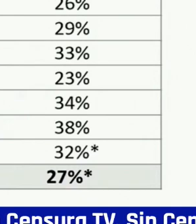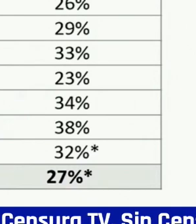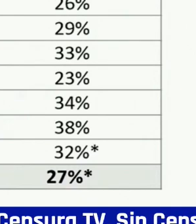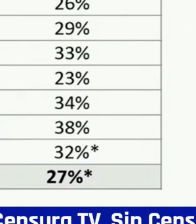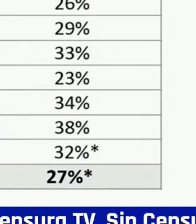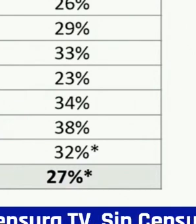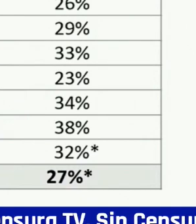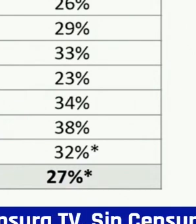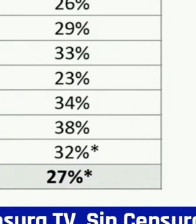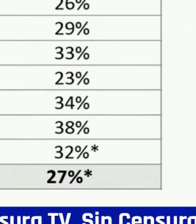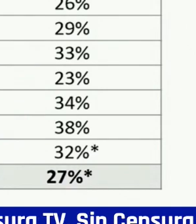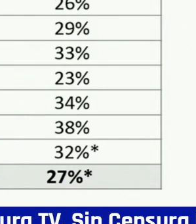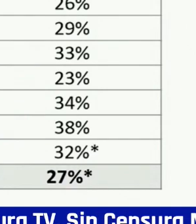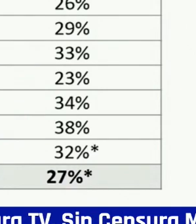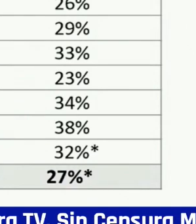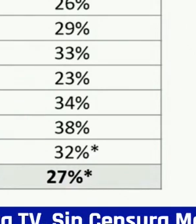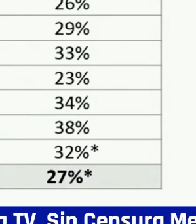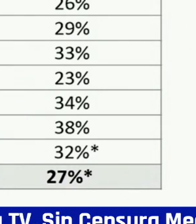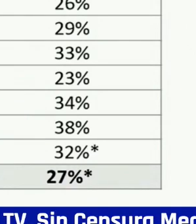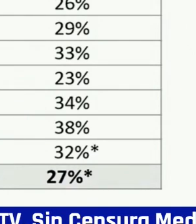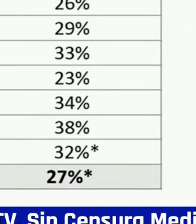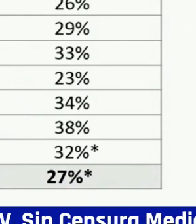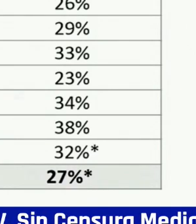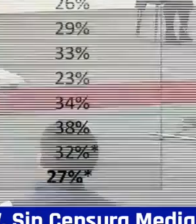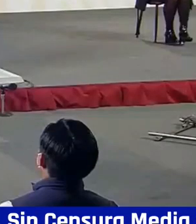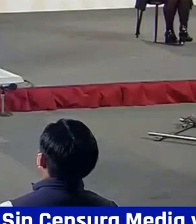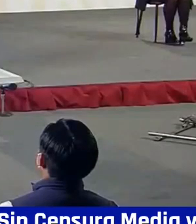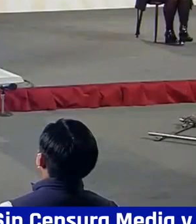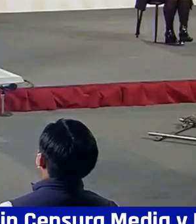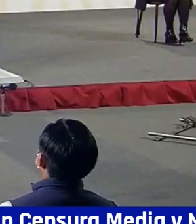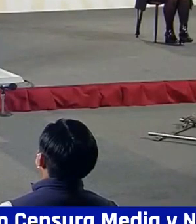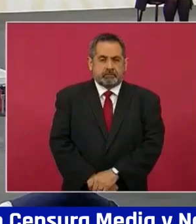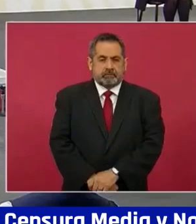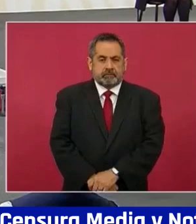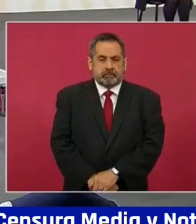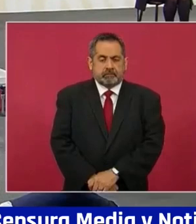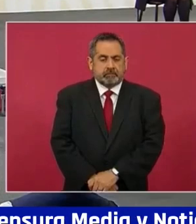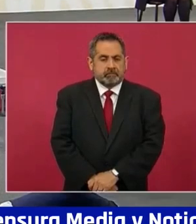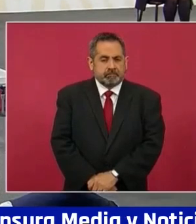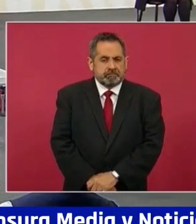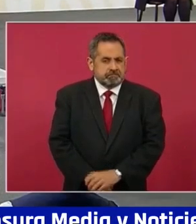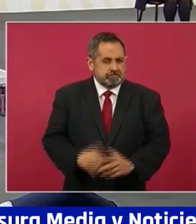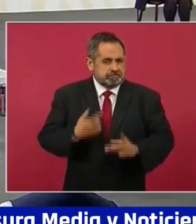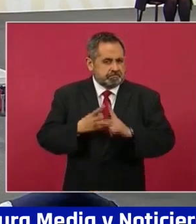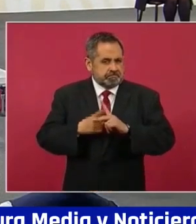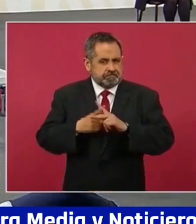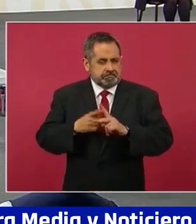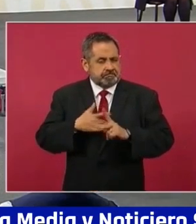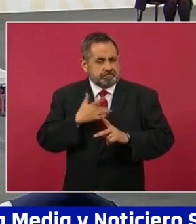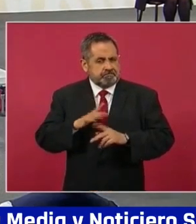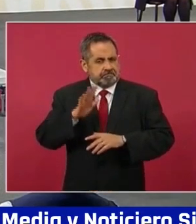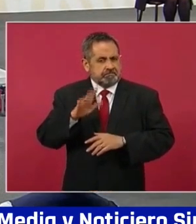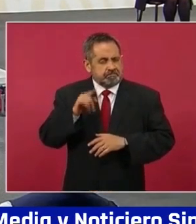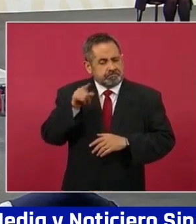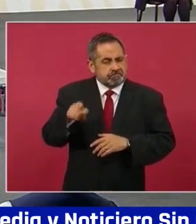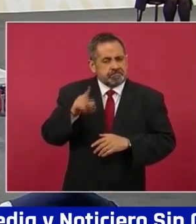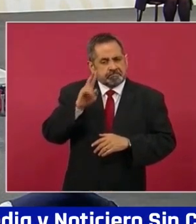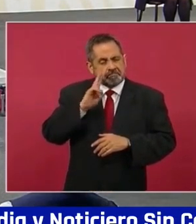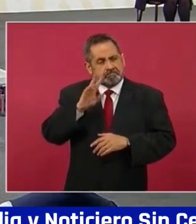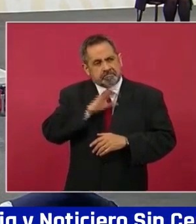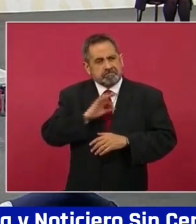Y ya tenemos estimados, porque tenemos un mecanismo en el que